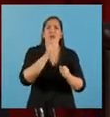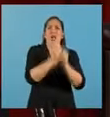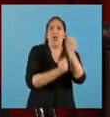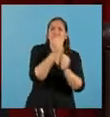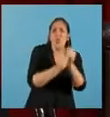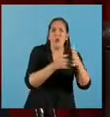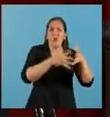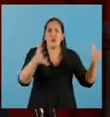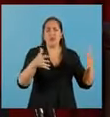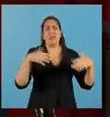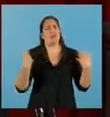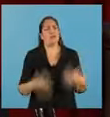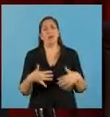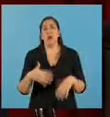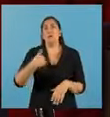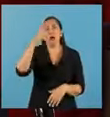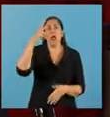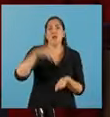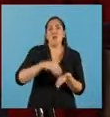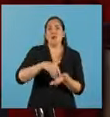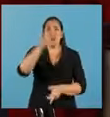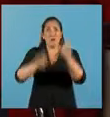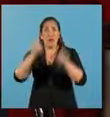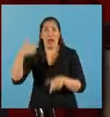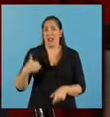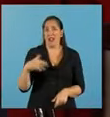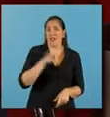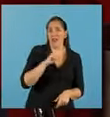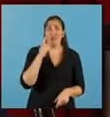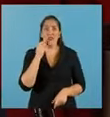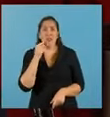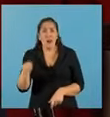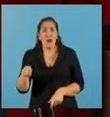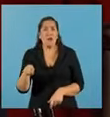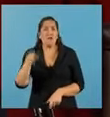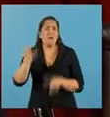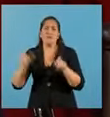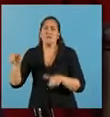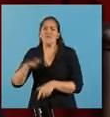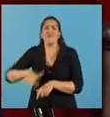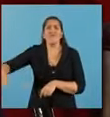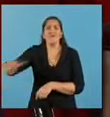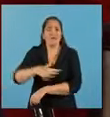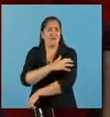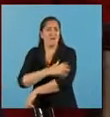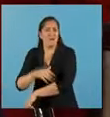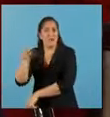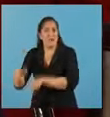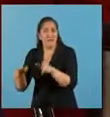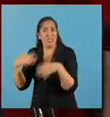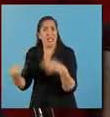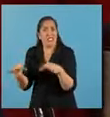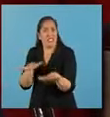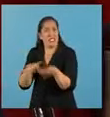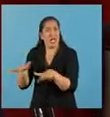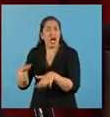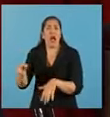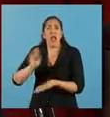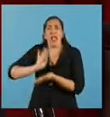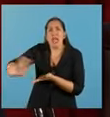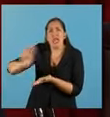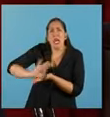de 5 millones de argentinos y argentinas, que son parte de los sectores más vulnerables de nuestra sociedad, se endeudaron con el